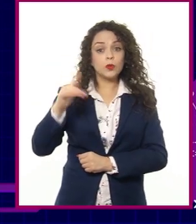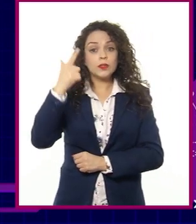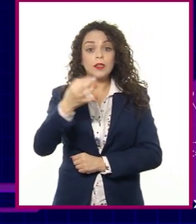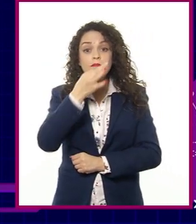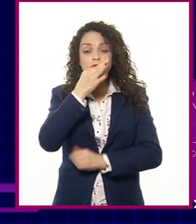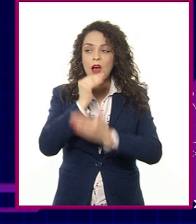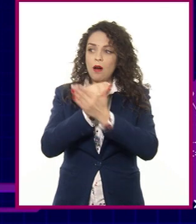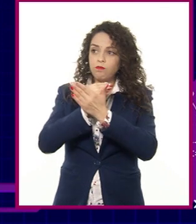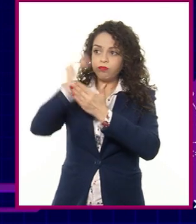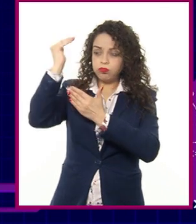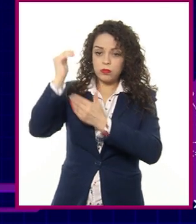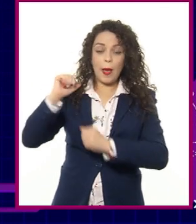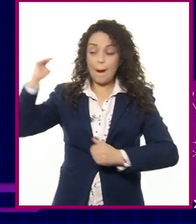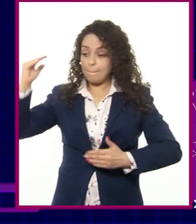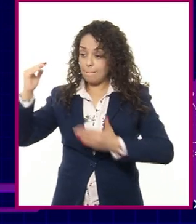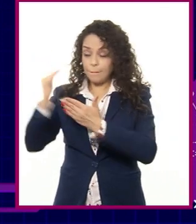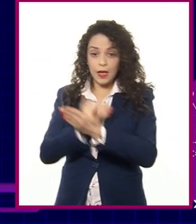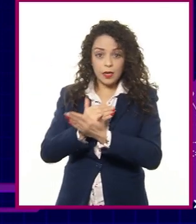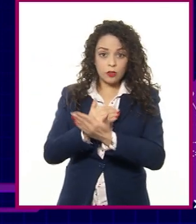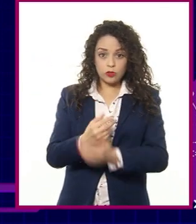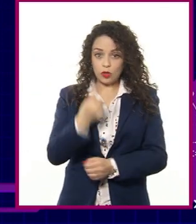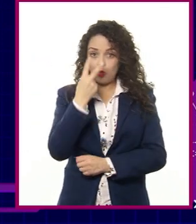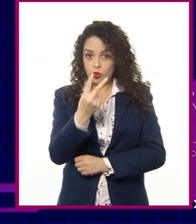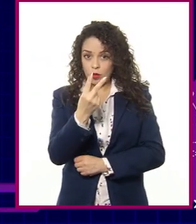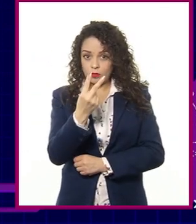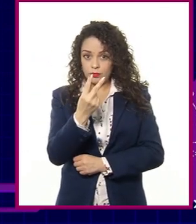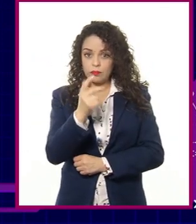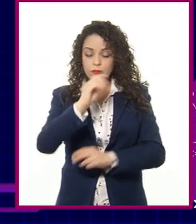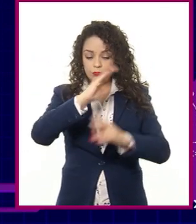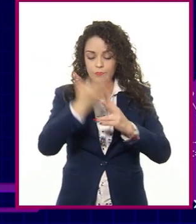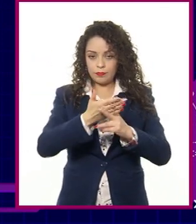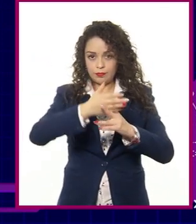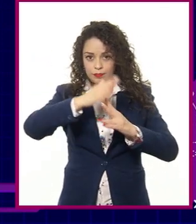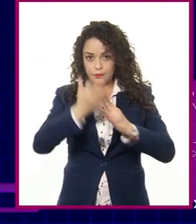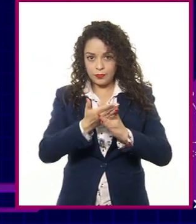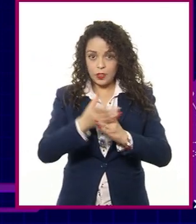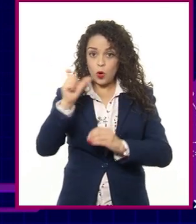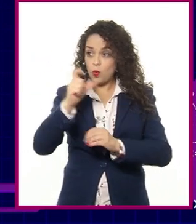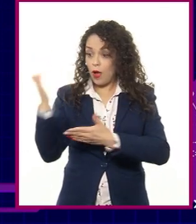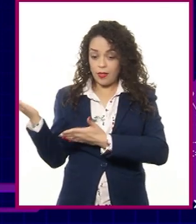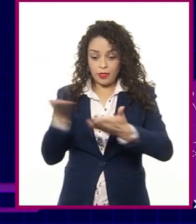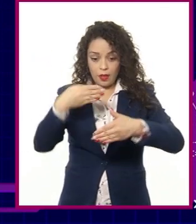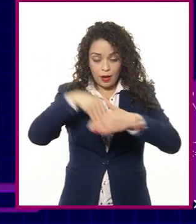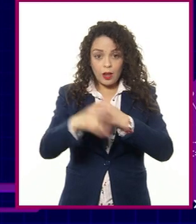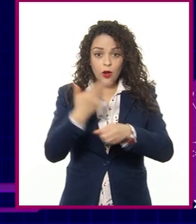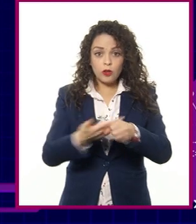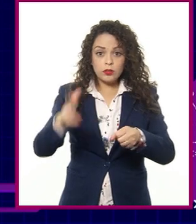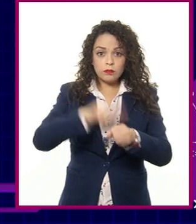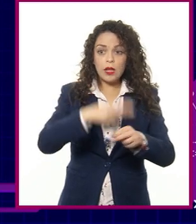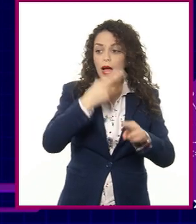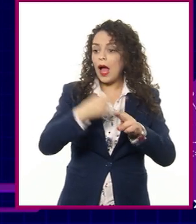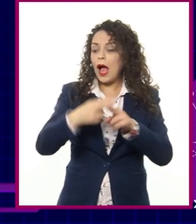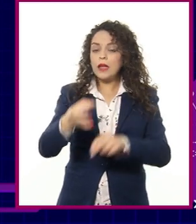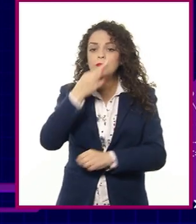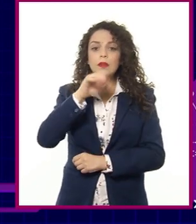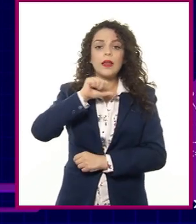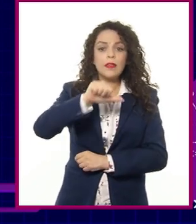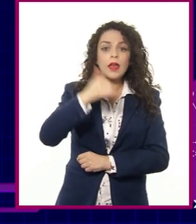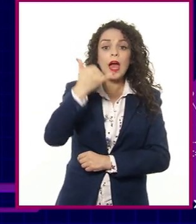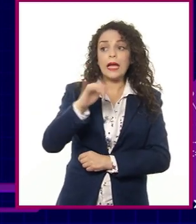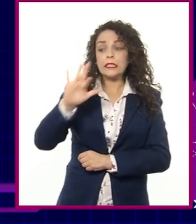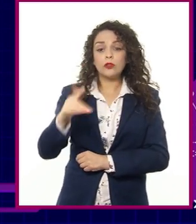minutos. Disminuyó en 2 intervalos, desde que llegó hasta el minuto 16 y entre el minuto